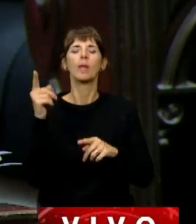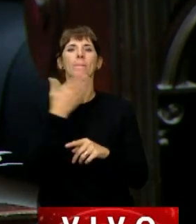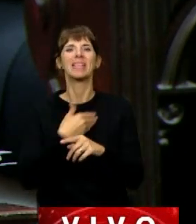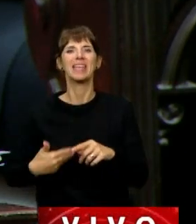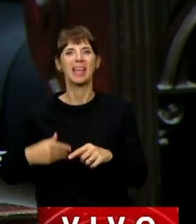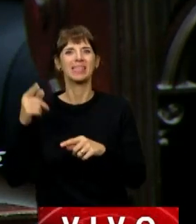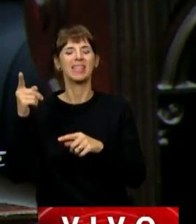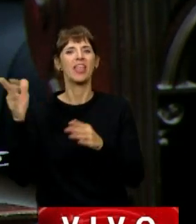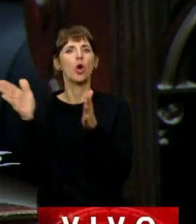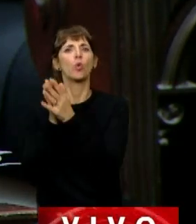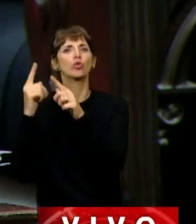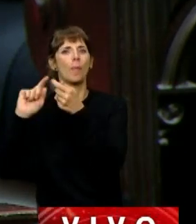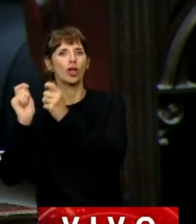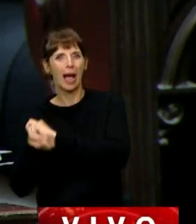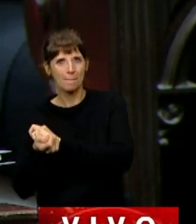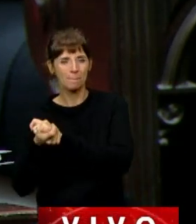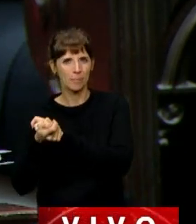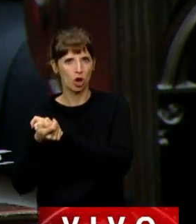Cambio, Mario Negri,